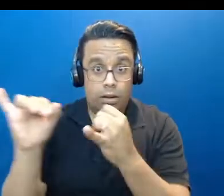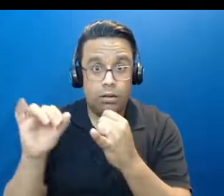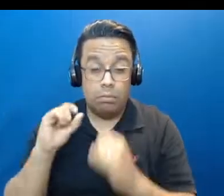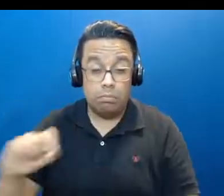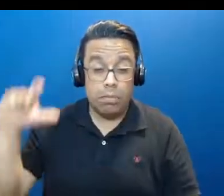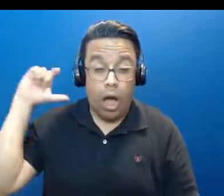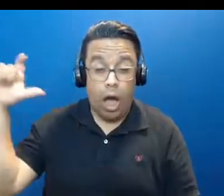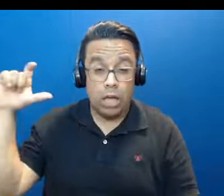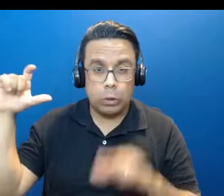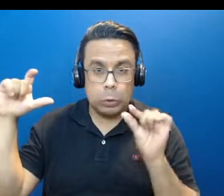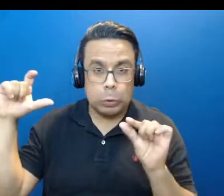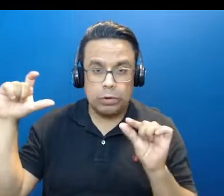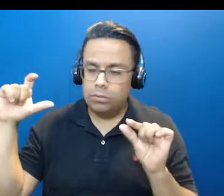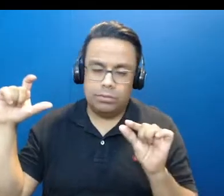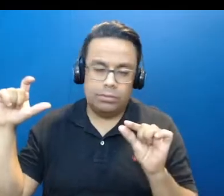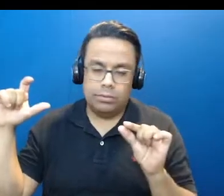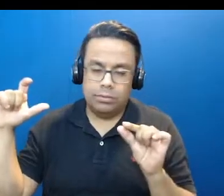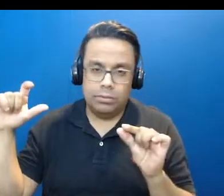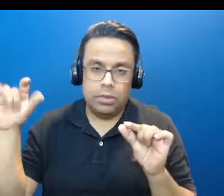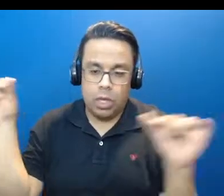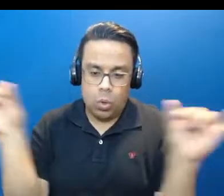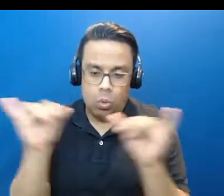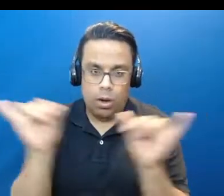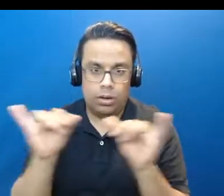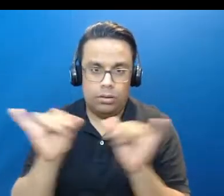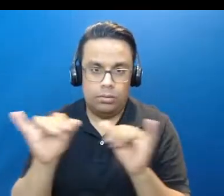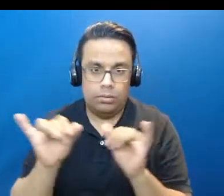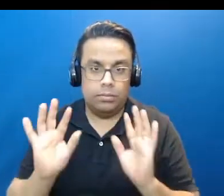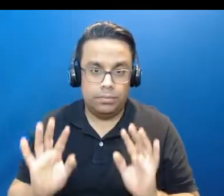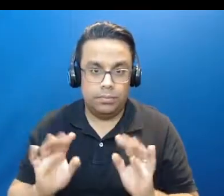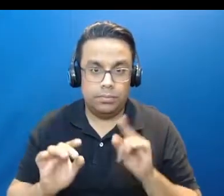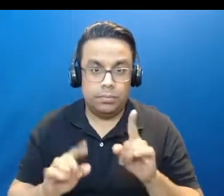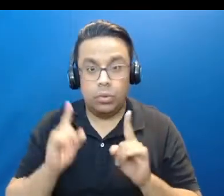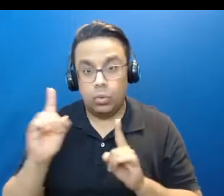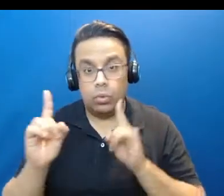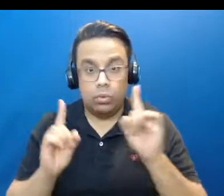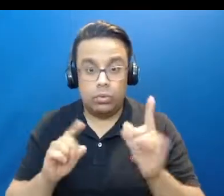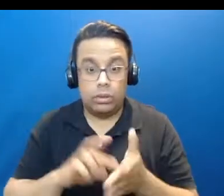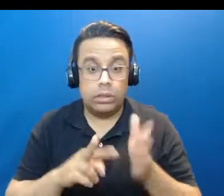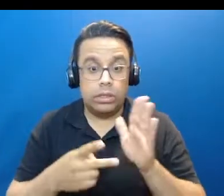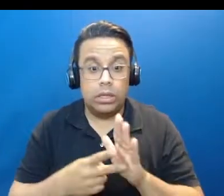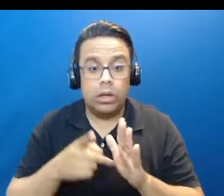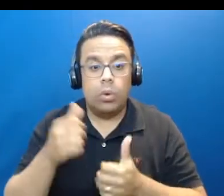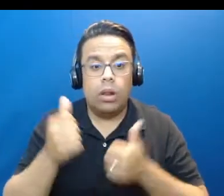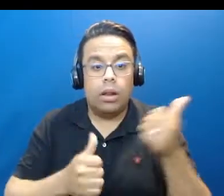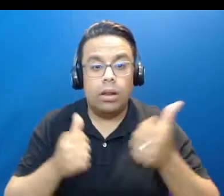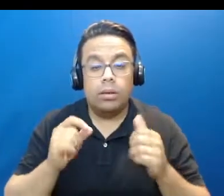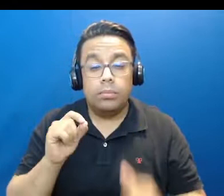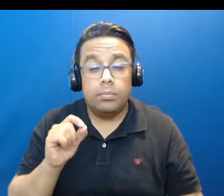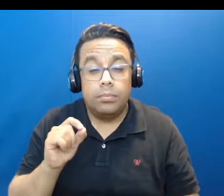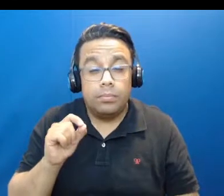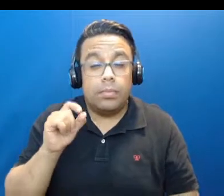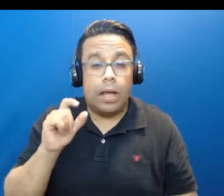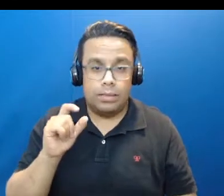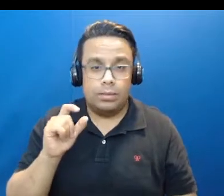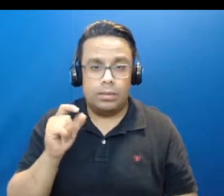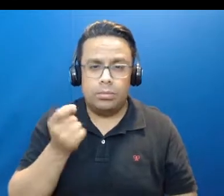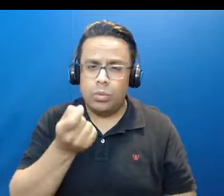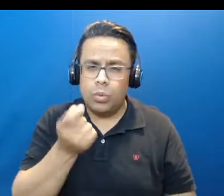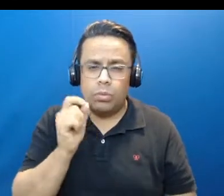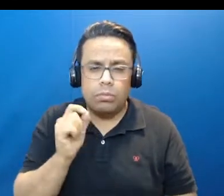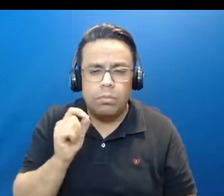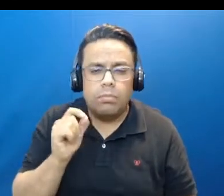dibujo que yo esté haciendo. Normalmente el tipo de cabeza es ligeramente más grande que el